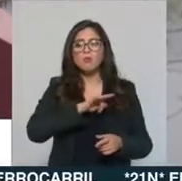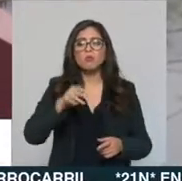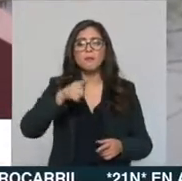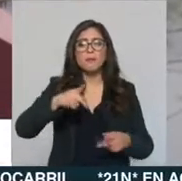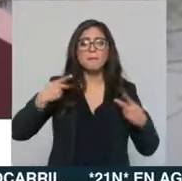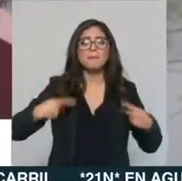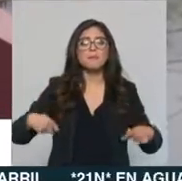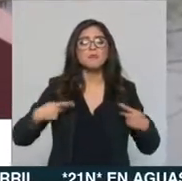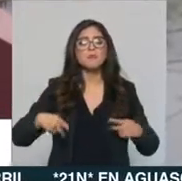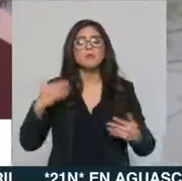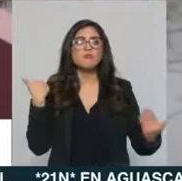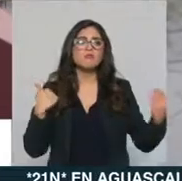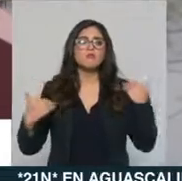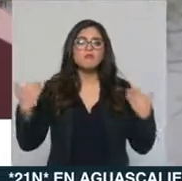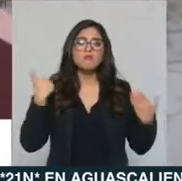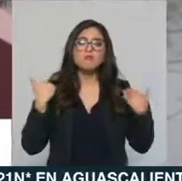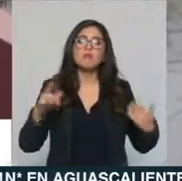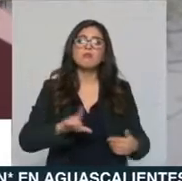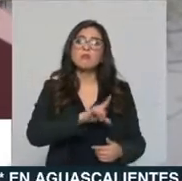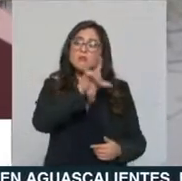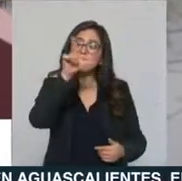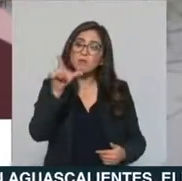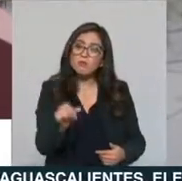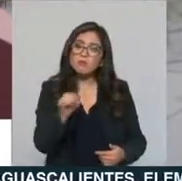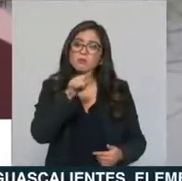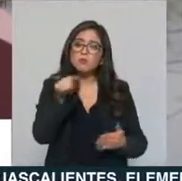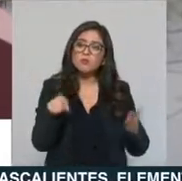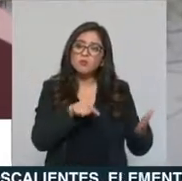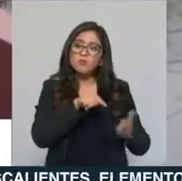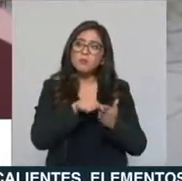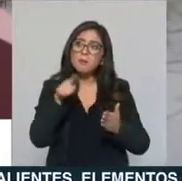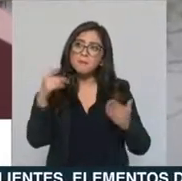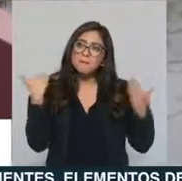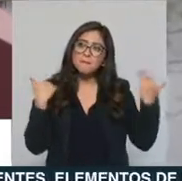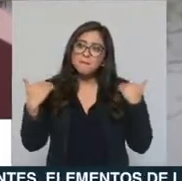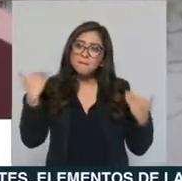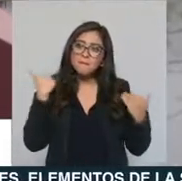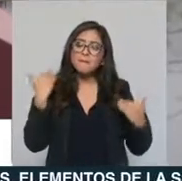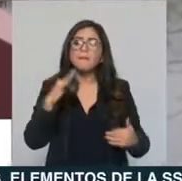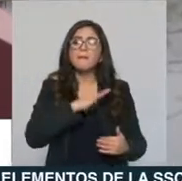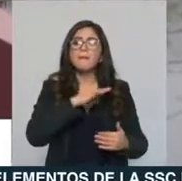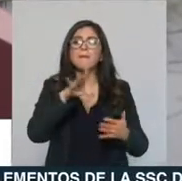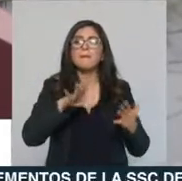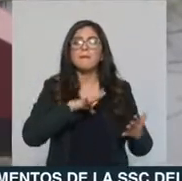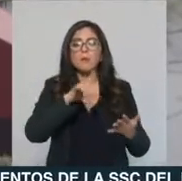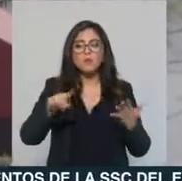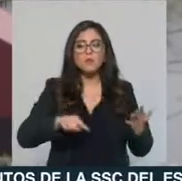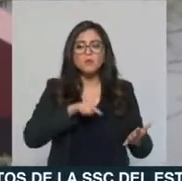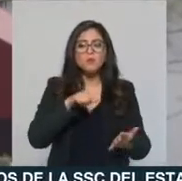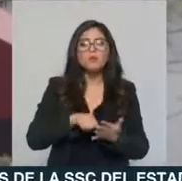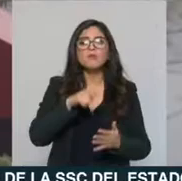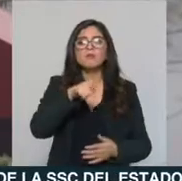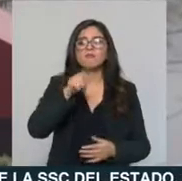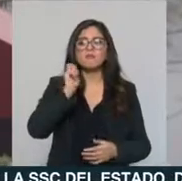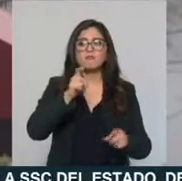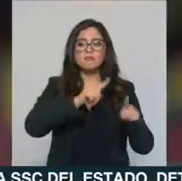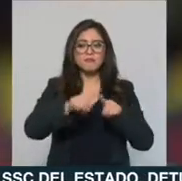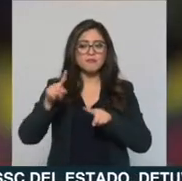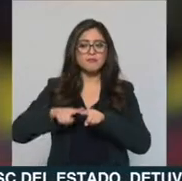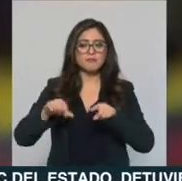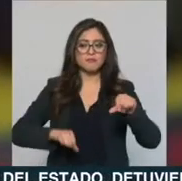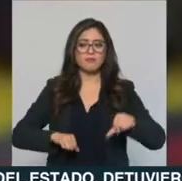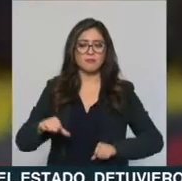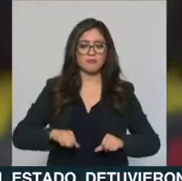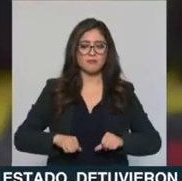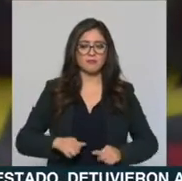gente pasea, y luego del paseo central empezamos a tener zonas para ciertas actividades en